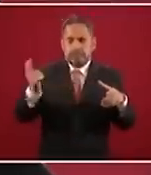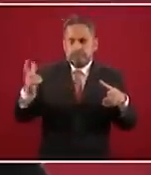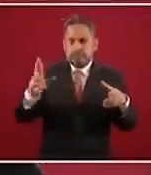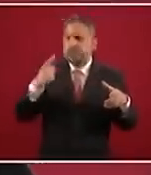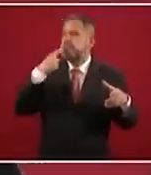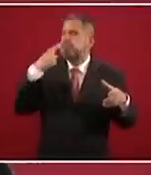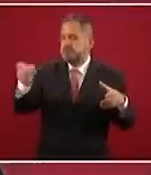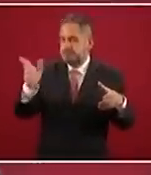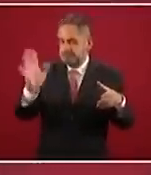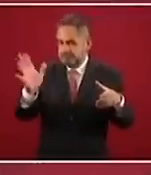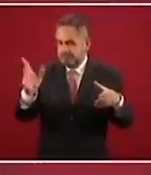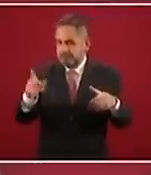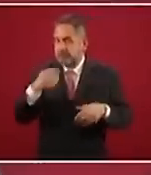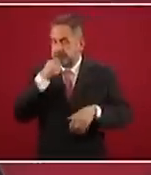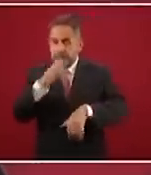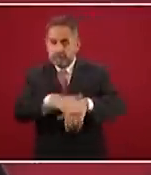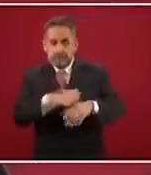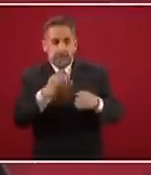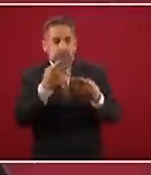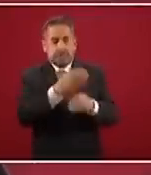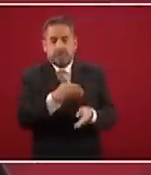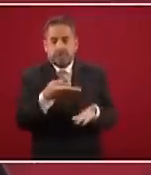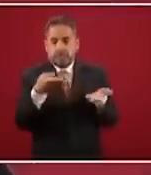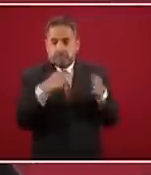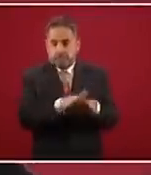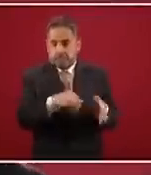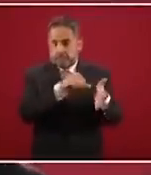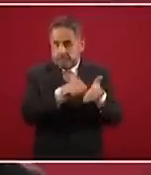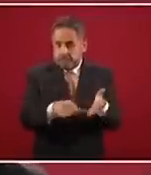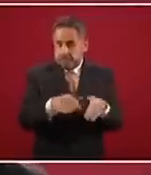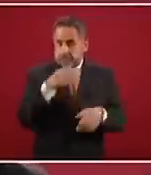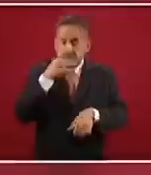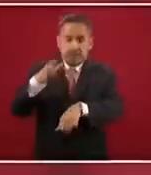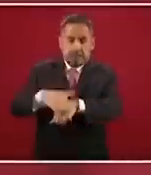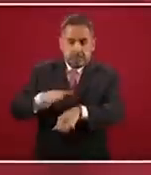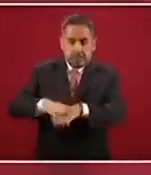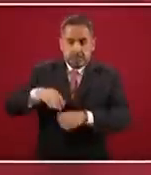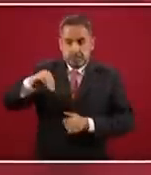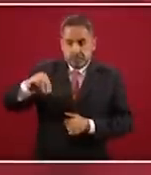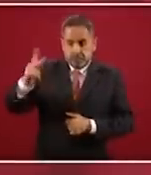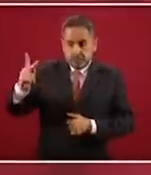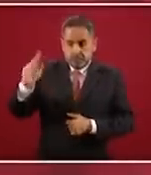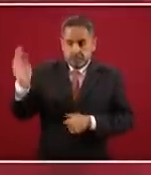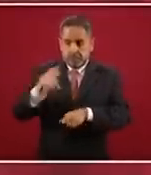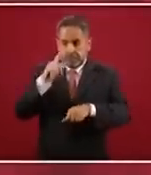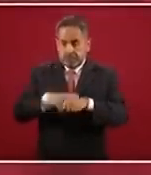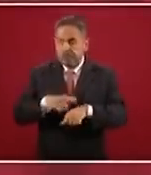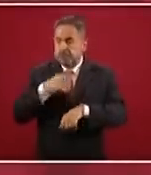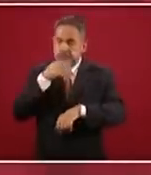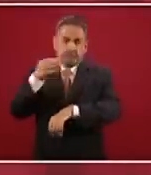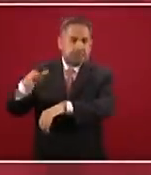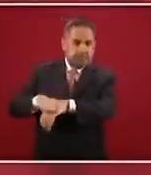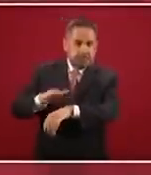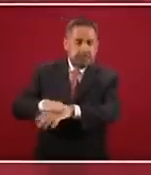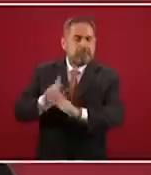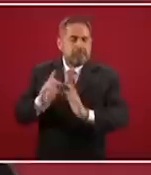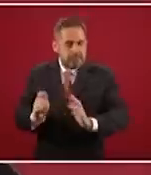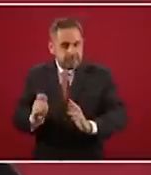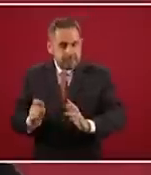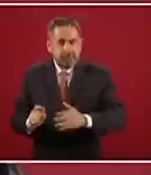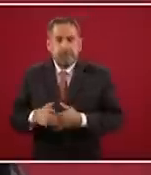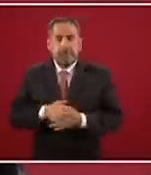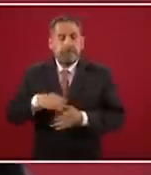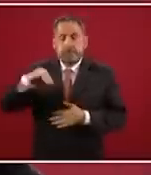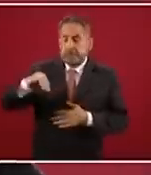Se solicitó el aseguramiento de las cuentas bancarias y de bienes inmuebles al Ministerio Público Federal. Hay que recordar que el